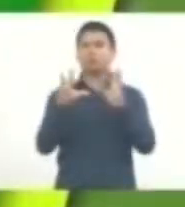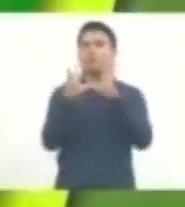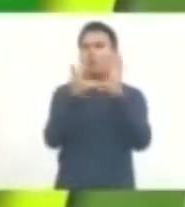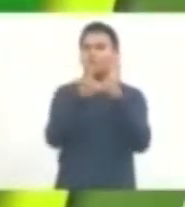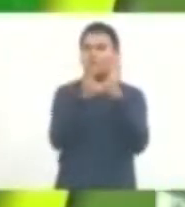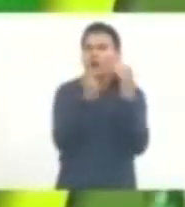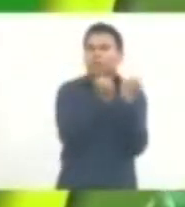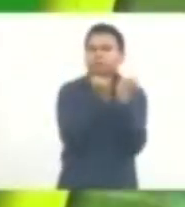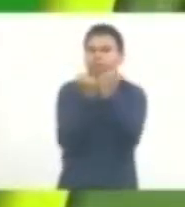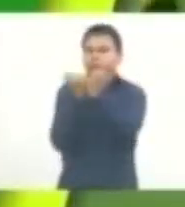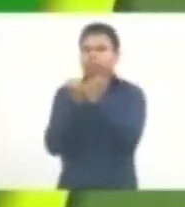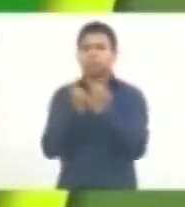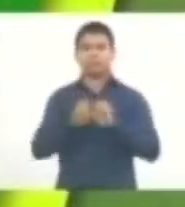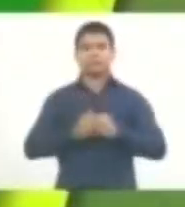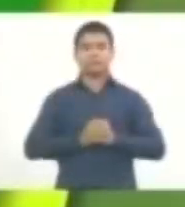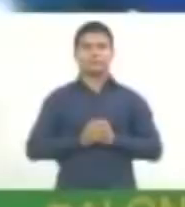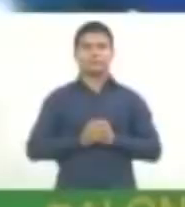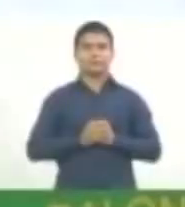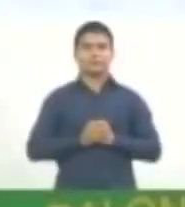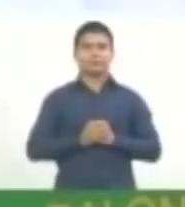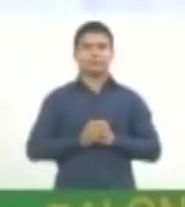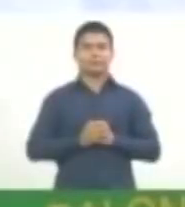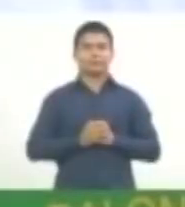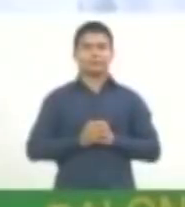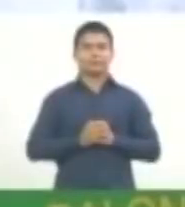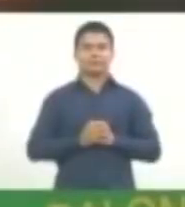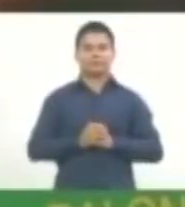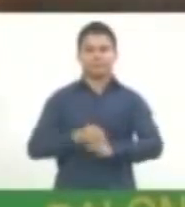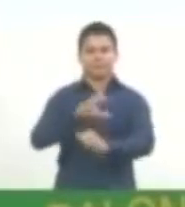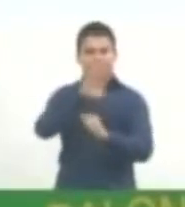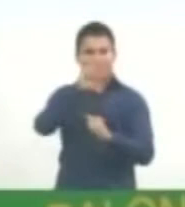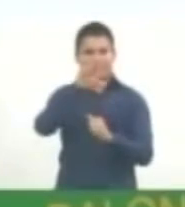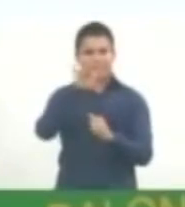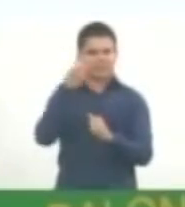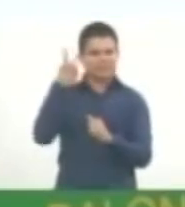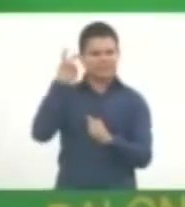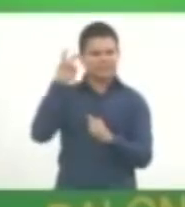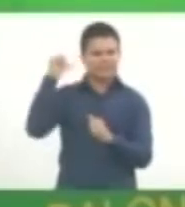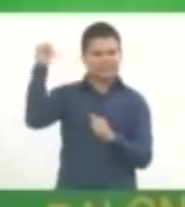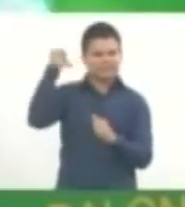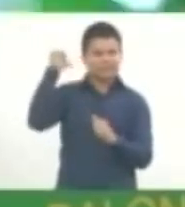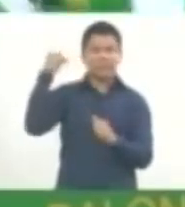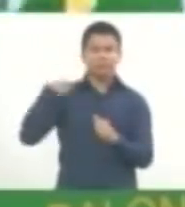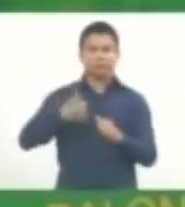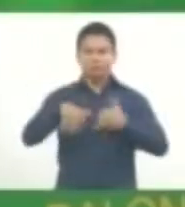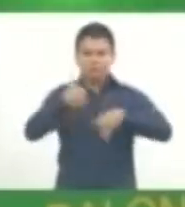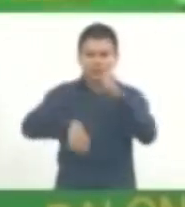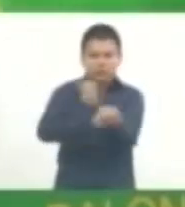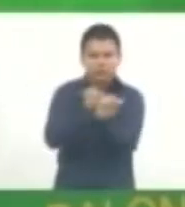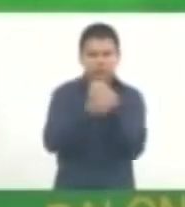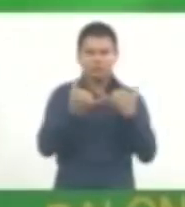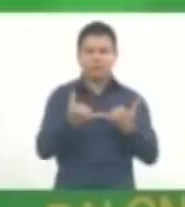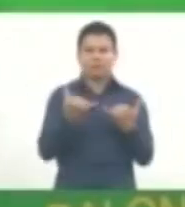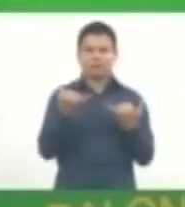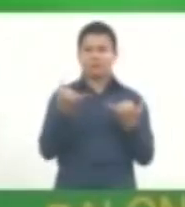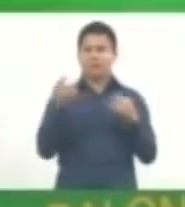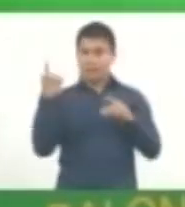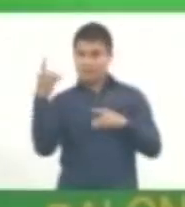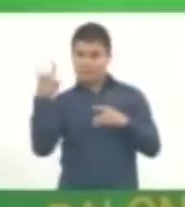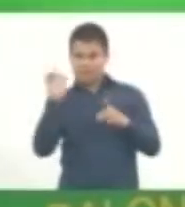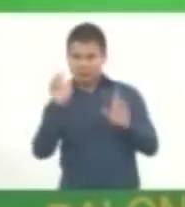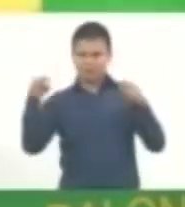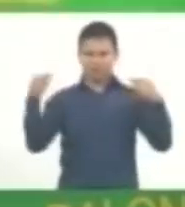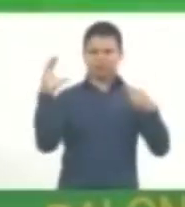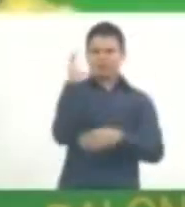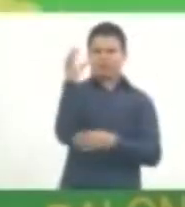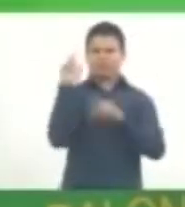selección Colombia y Bolivia. Carlos Bacca está listo para enfrentar al rival Bolivia, precisamente con el que debutó con la